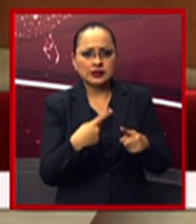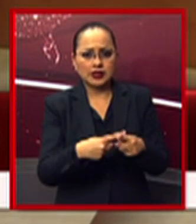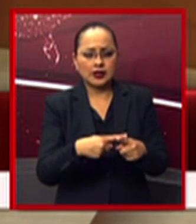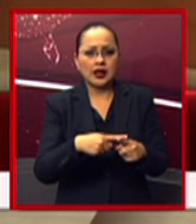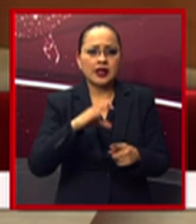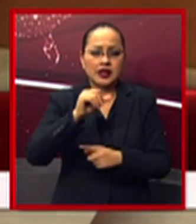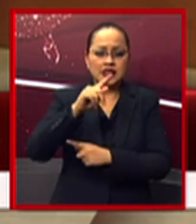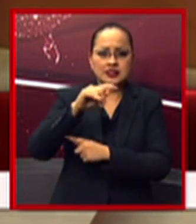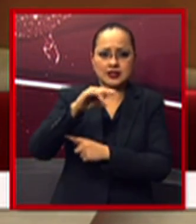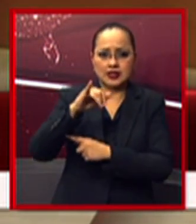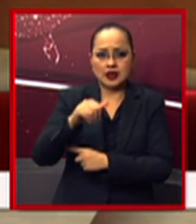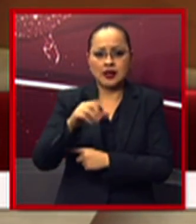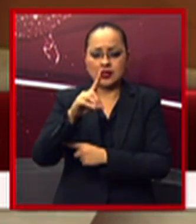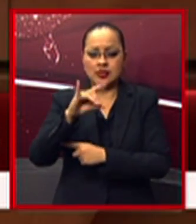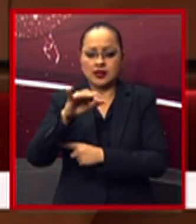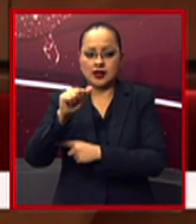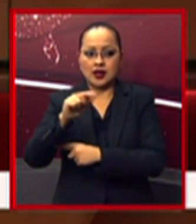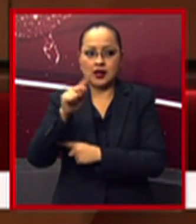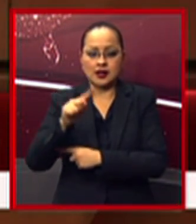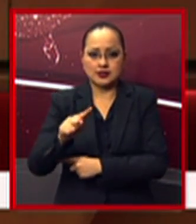senadora Cristina Díaz Salazar.